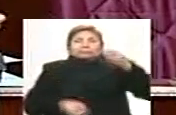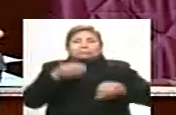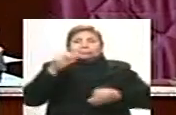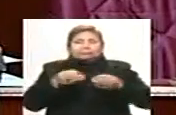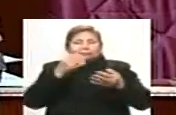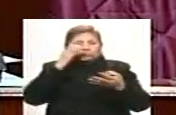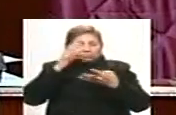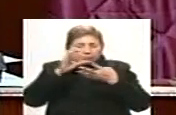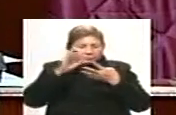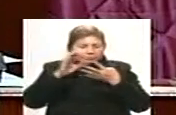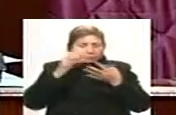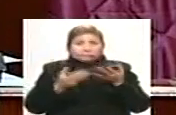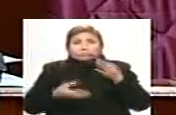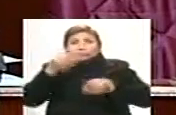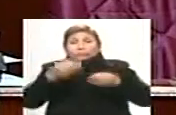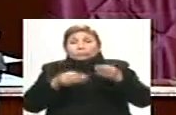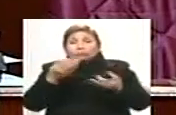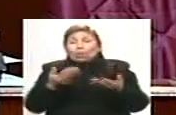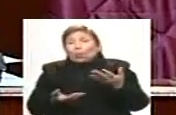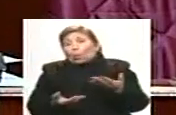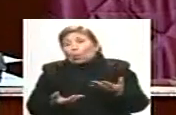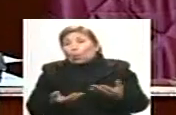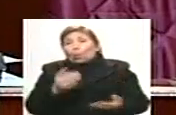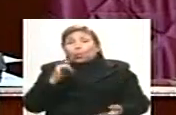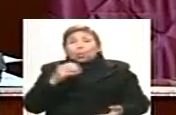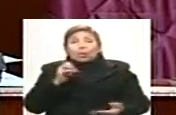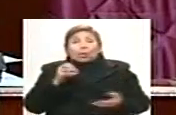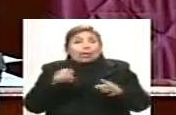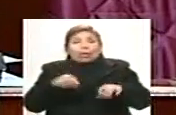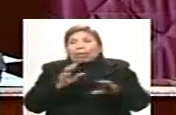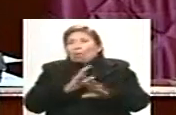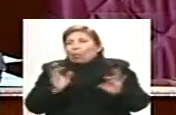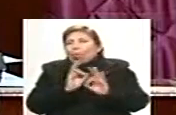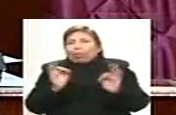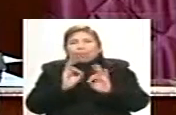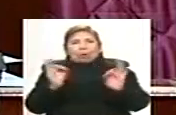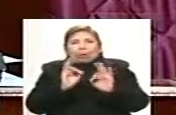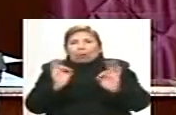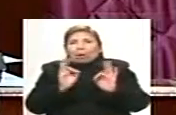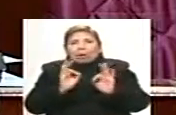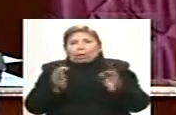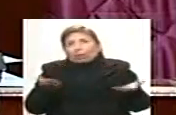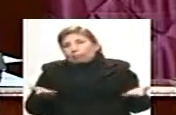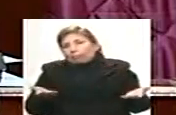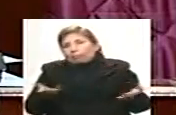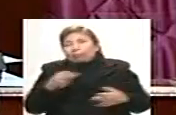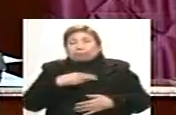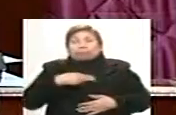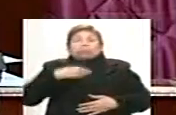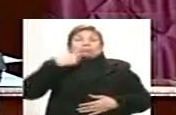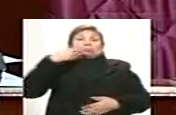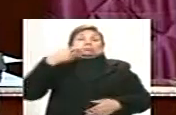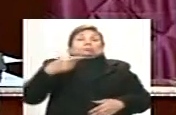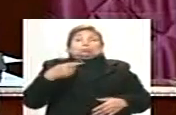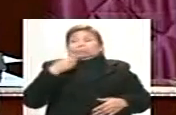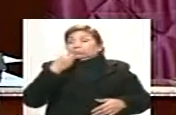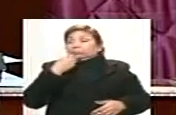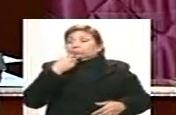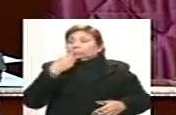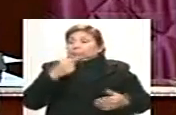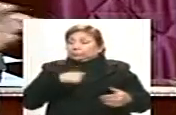la acusación o el juzgado que dice acá no hay lesa humanidad. Y yo le digo, porque esto